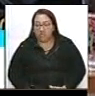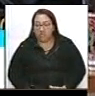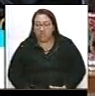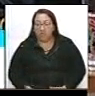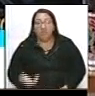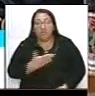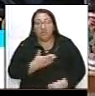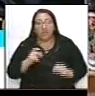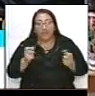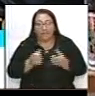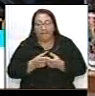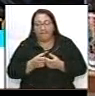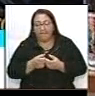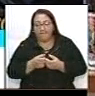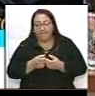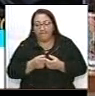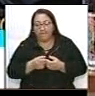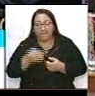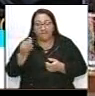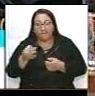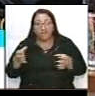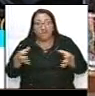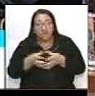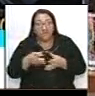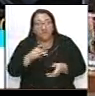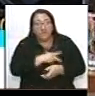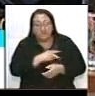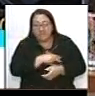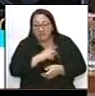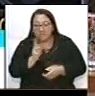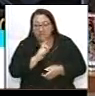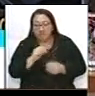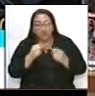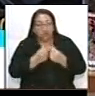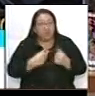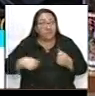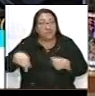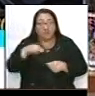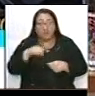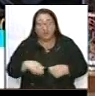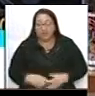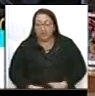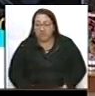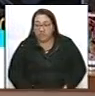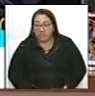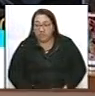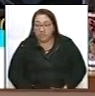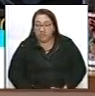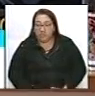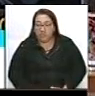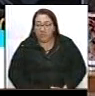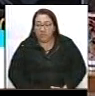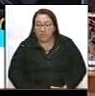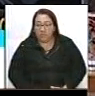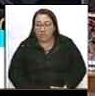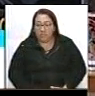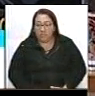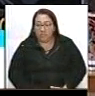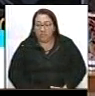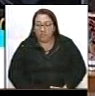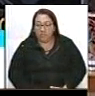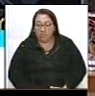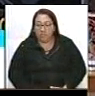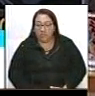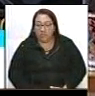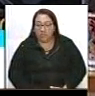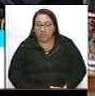del Congreso. De origen de Fuerza Popular, no de los grupos que estamos acá. Ustedes lo pusieron a él como presidente del Congreso, colegas de